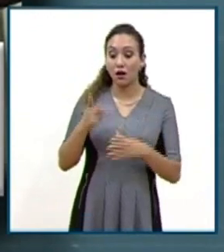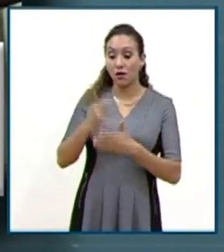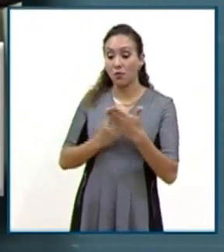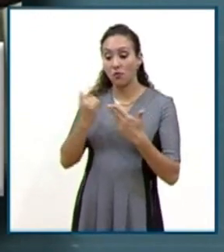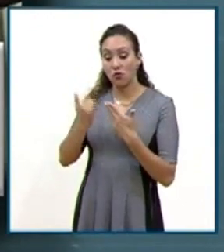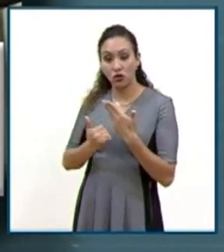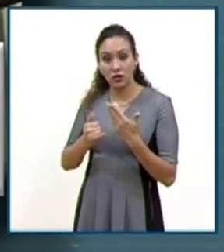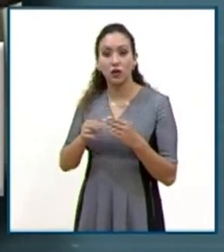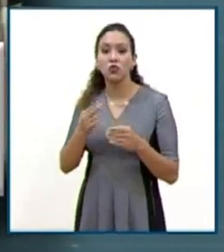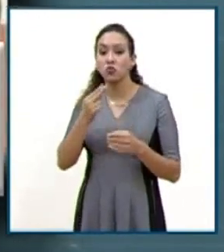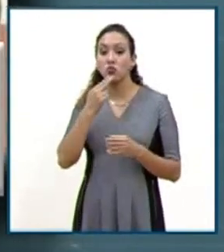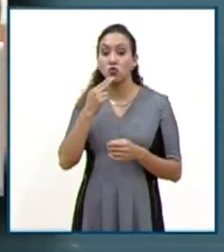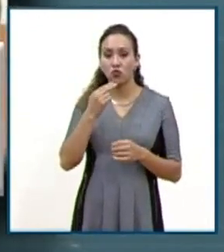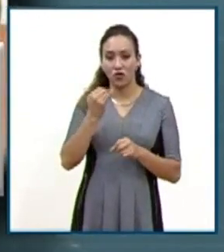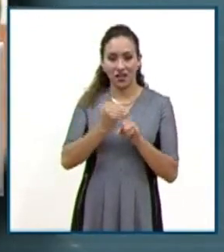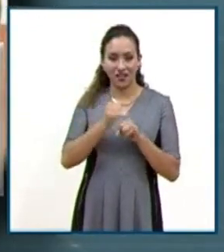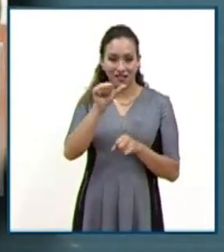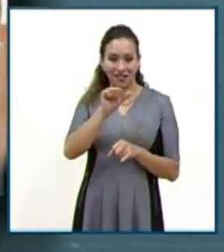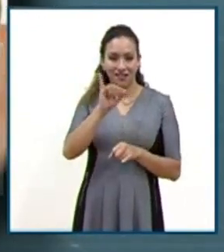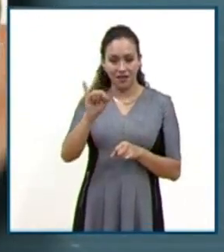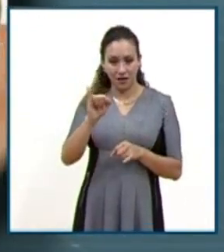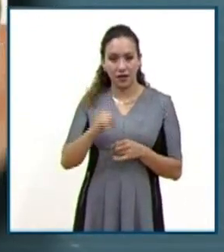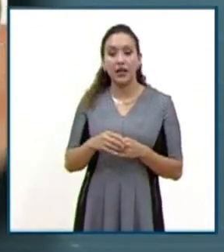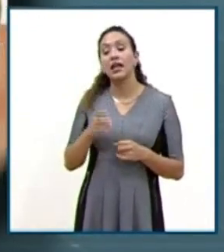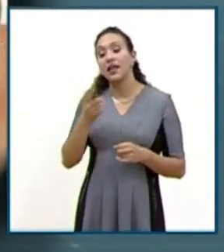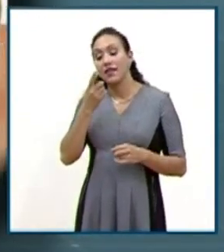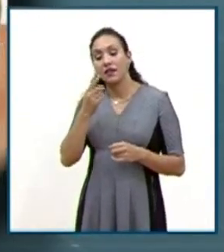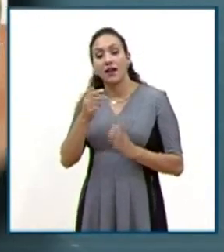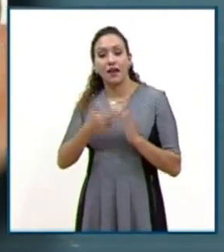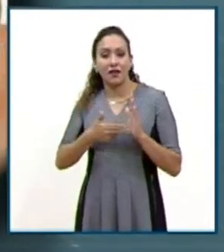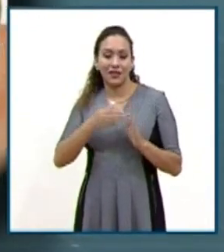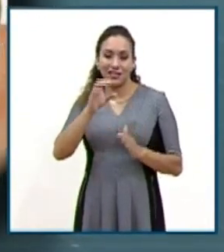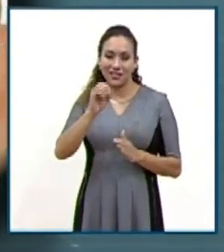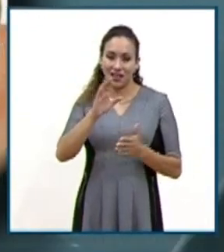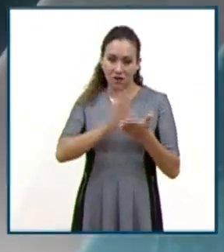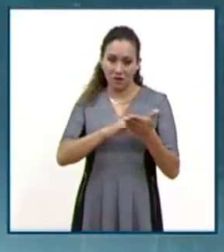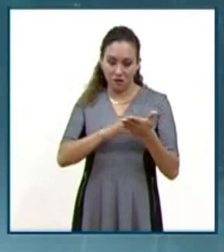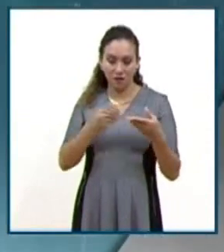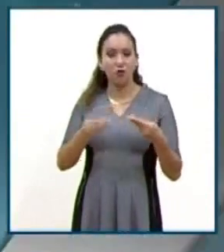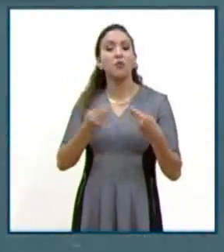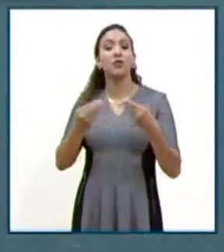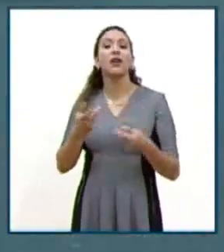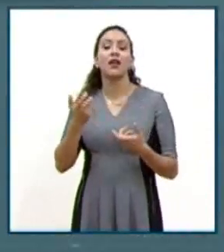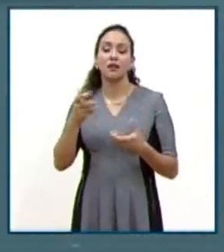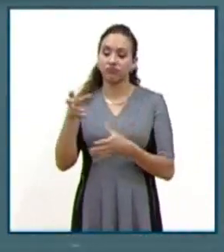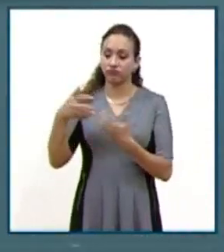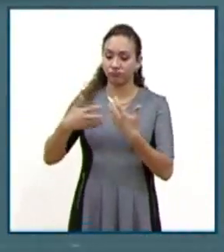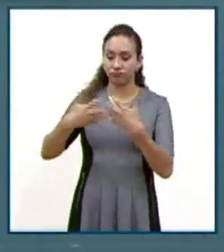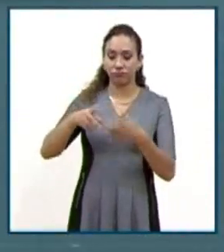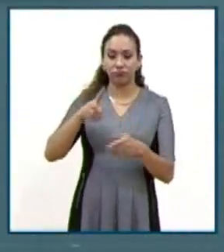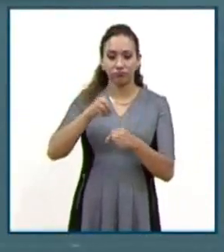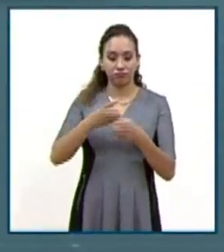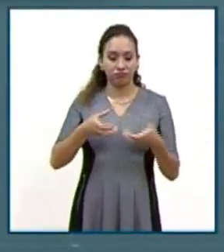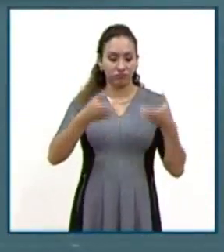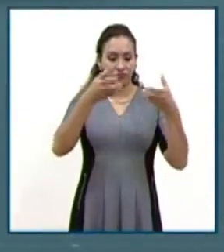la denunciante y si se basaron en elementos de género, que pusieran en duda el ejercicio de su encargo.